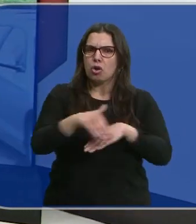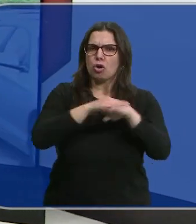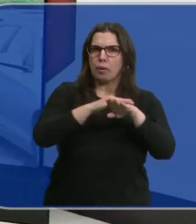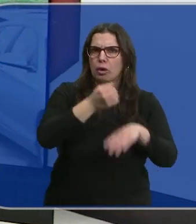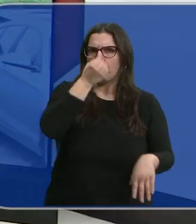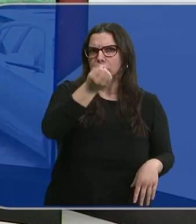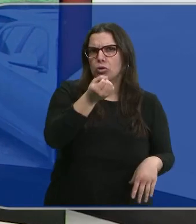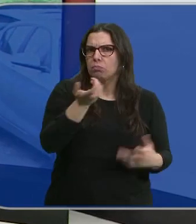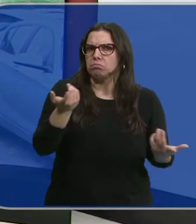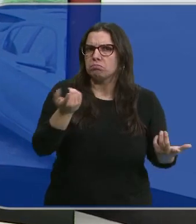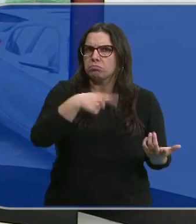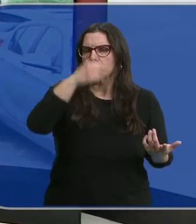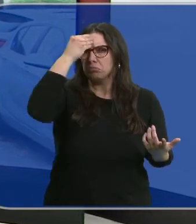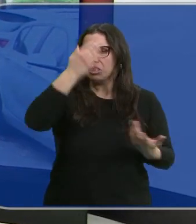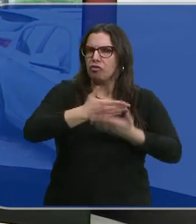plena. Daniel de la Fuente.